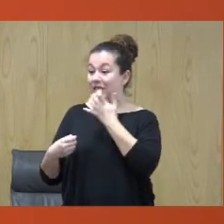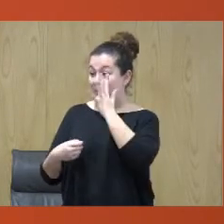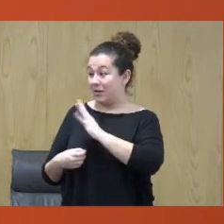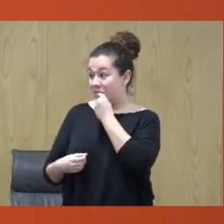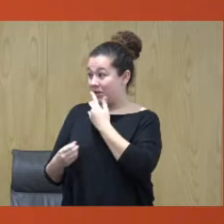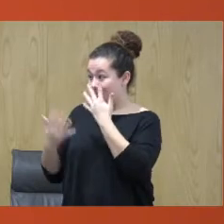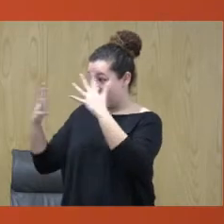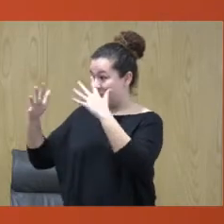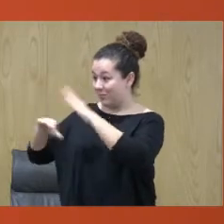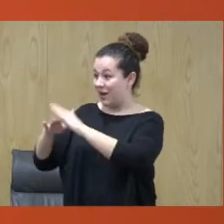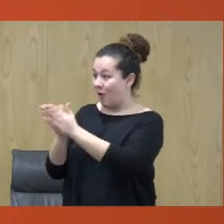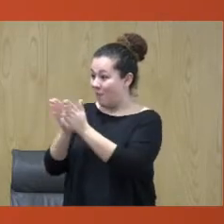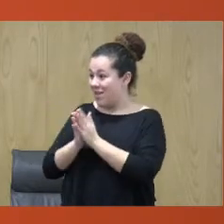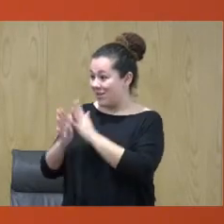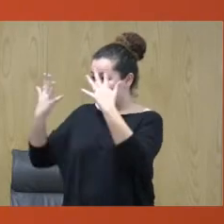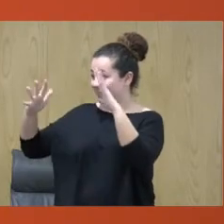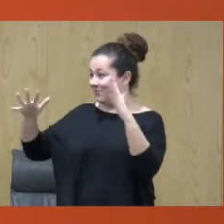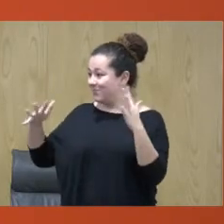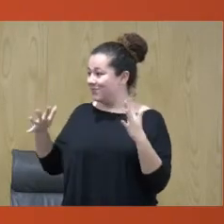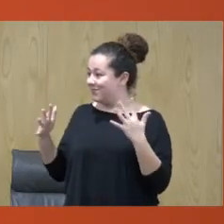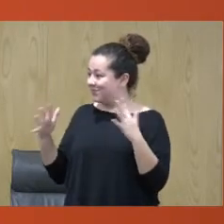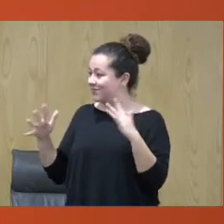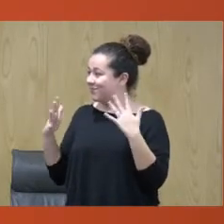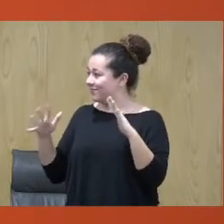otra vez a nuestros compañeros.